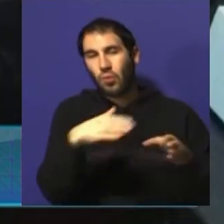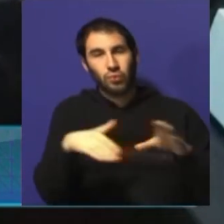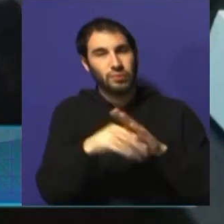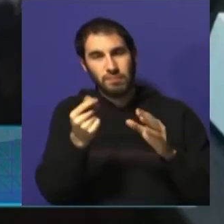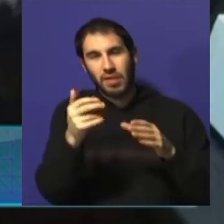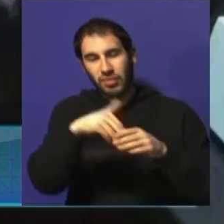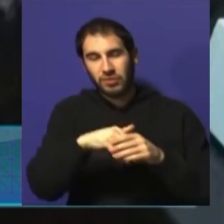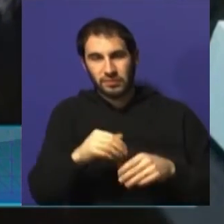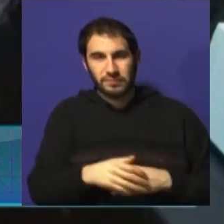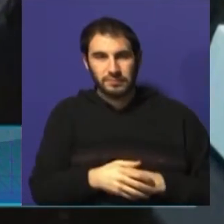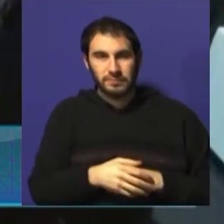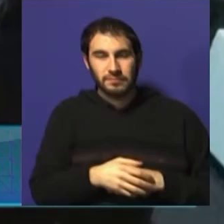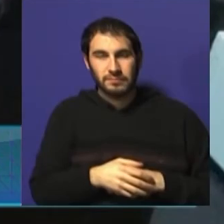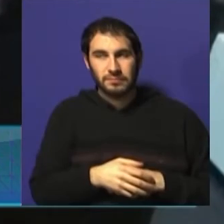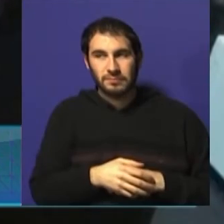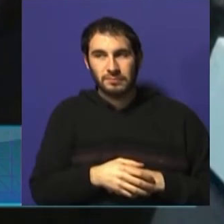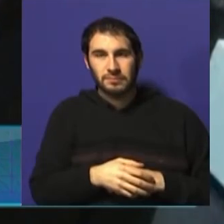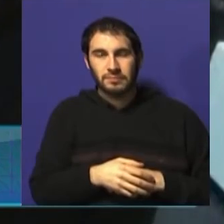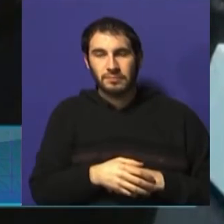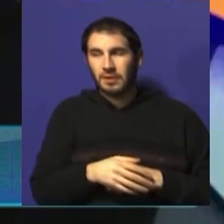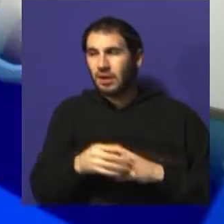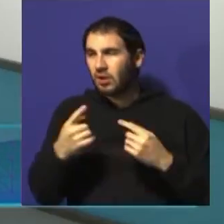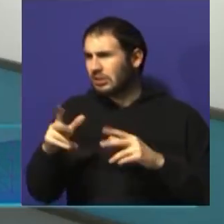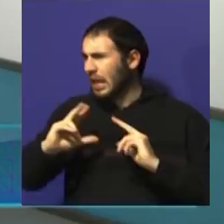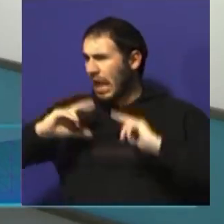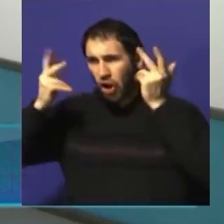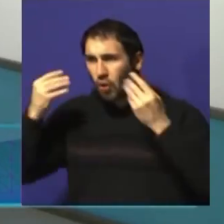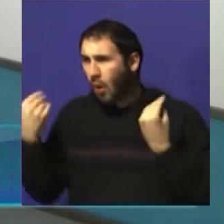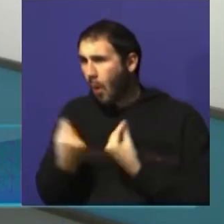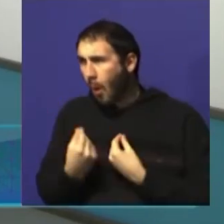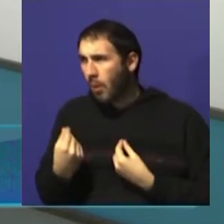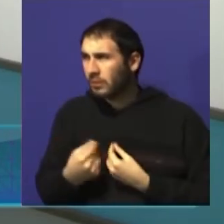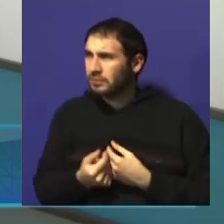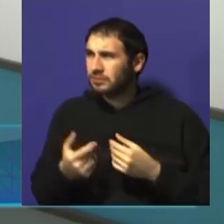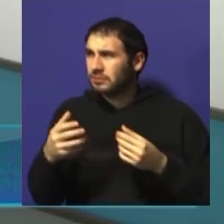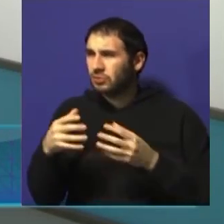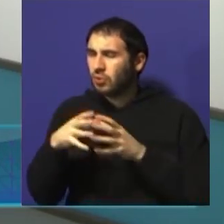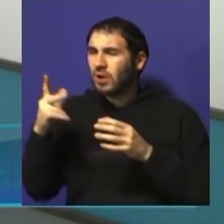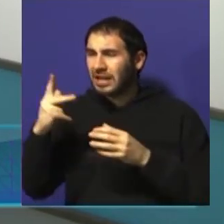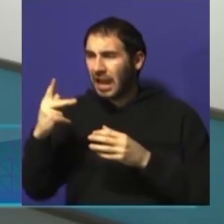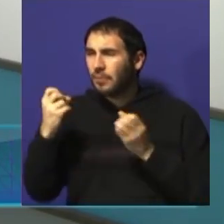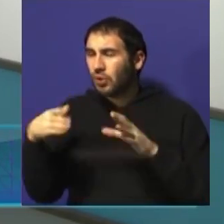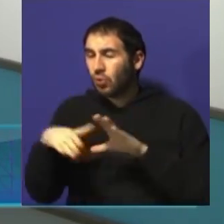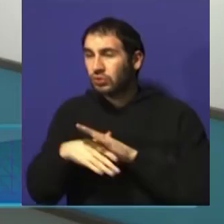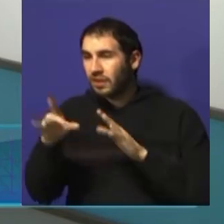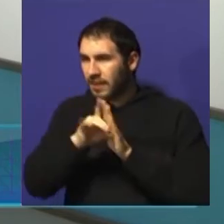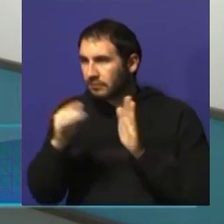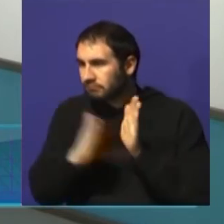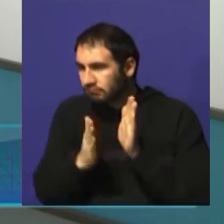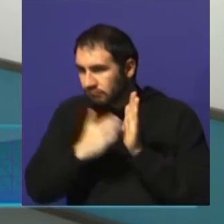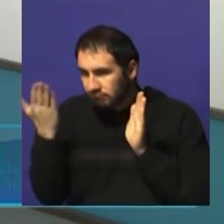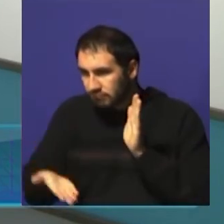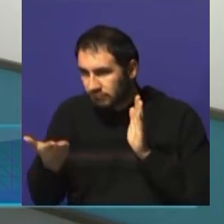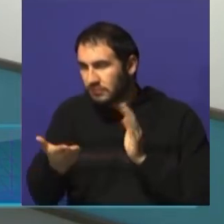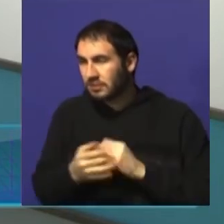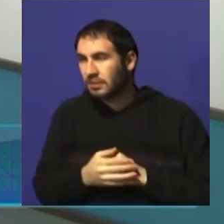dólares. Exactamente. Y la noticia. Hay mucho enojo igualmente, ¿no? Entre las filas kirchneristas, porque justamente el dato es muy concreto, ¿no? Digo, independientemente